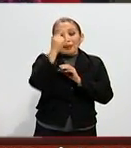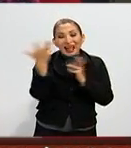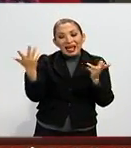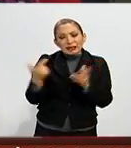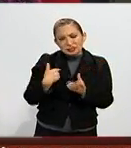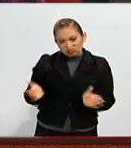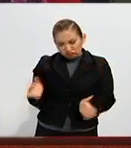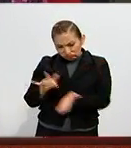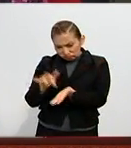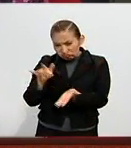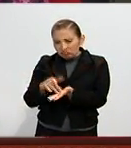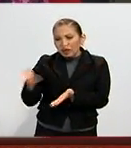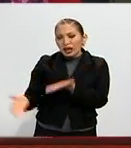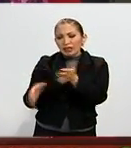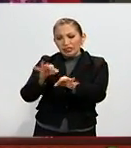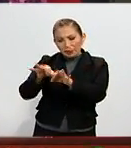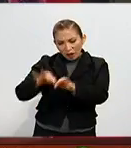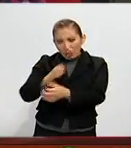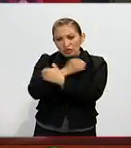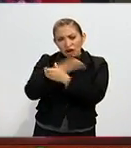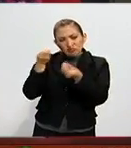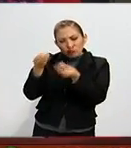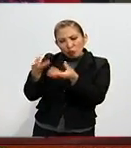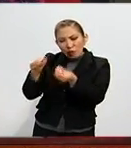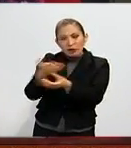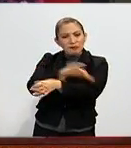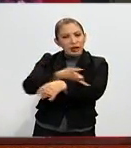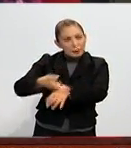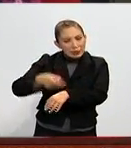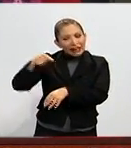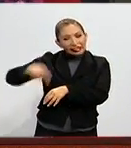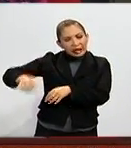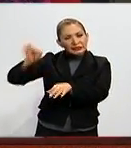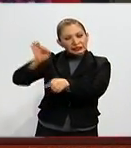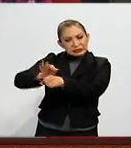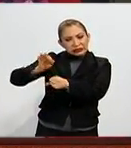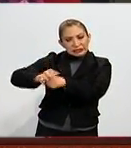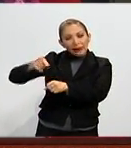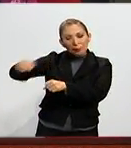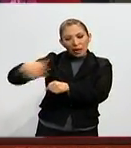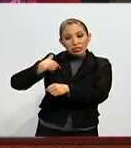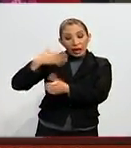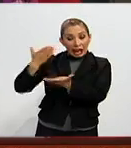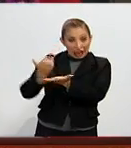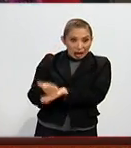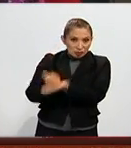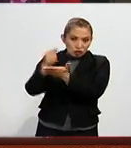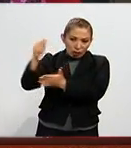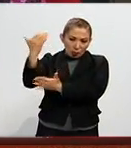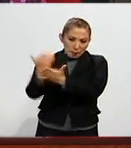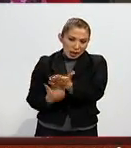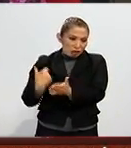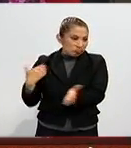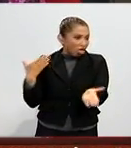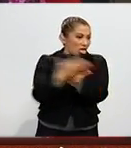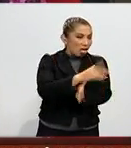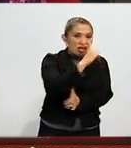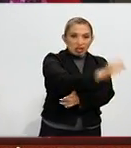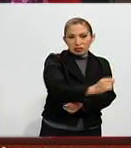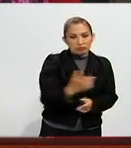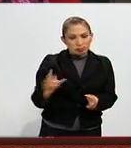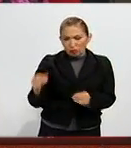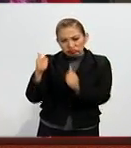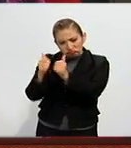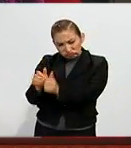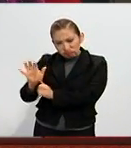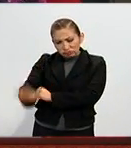los incentivos laborales, educativos, familiares y de seguridad que por un lado hagan que menos jóvenes decidan migrar